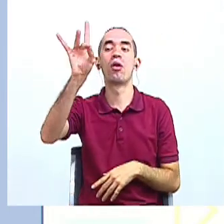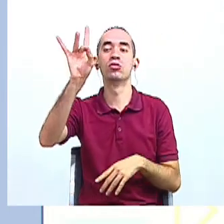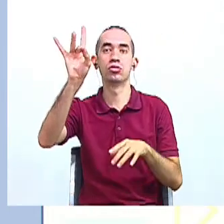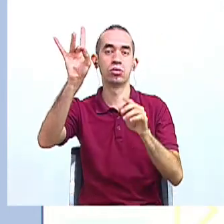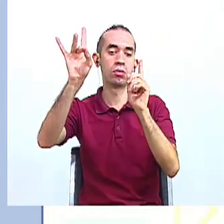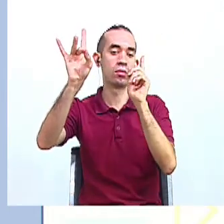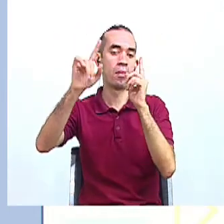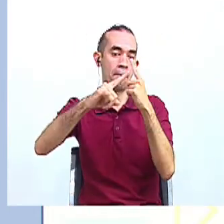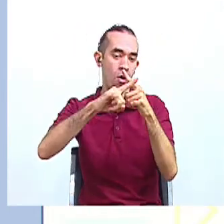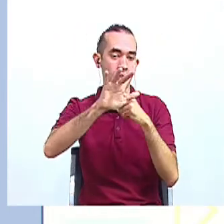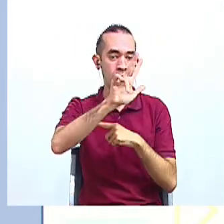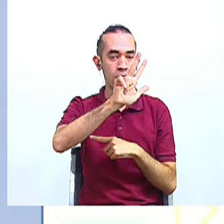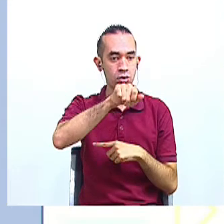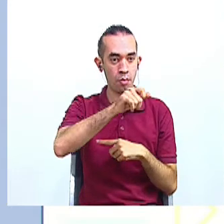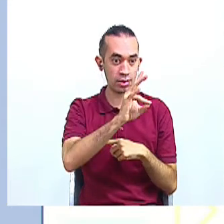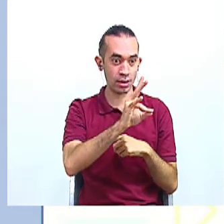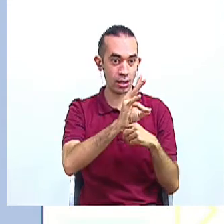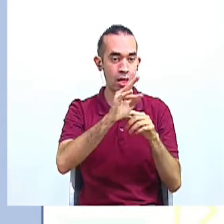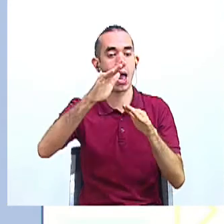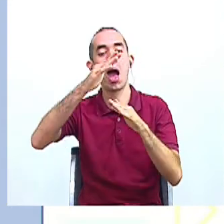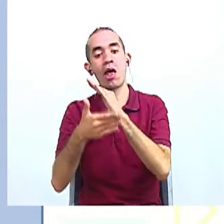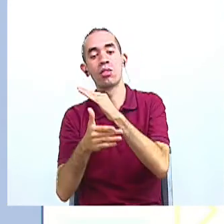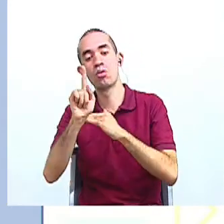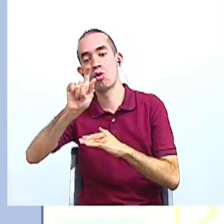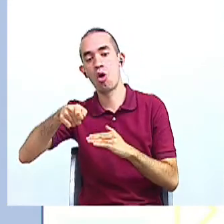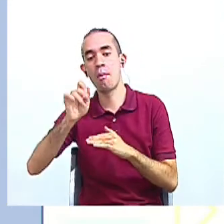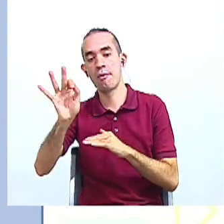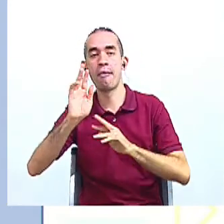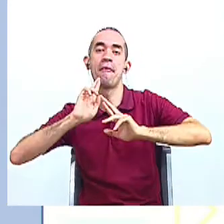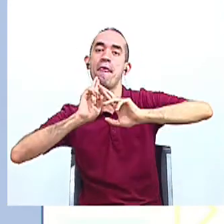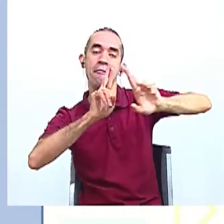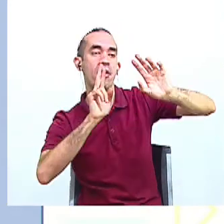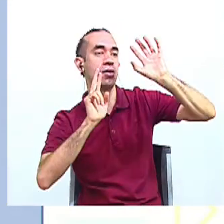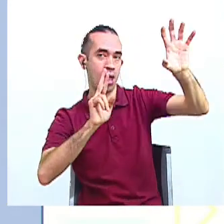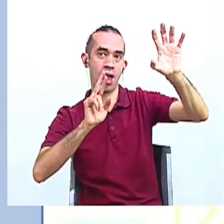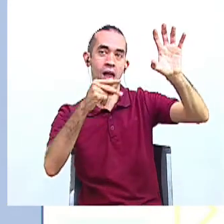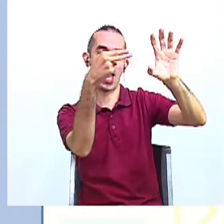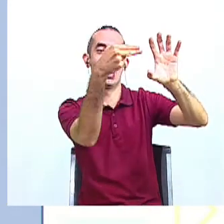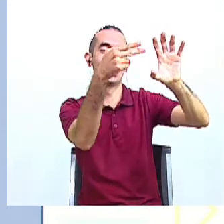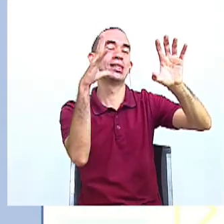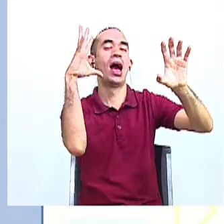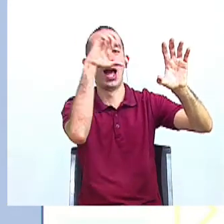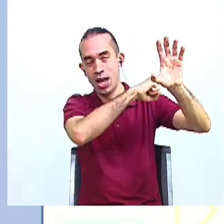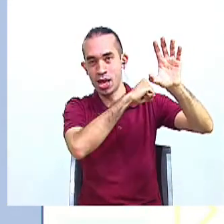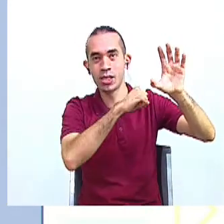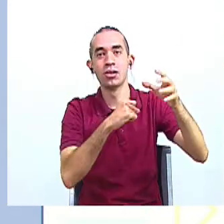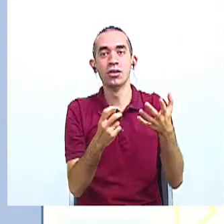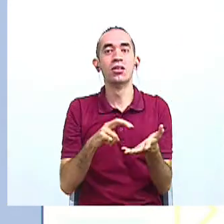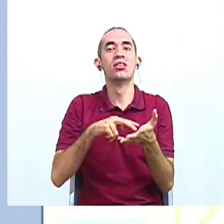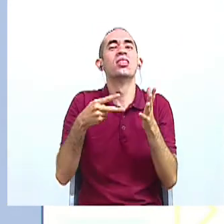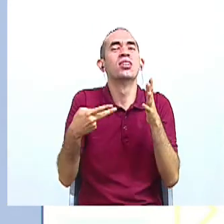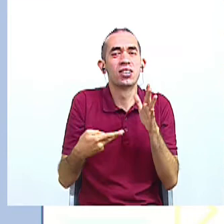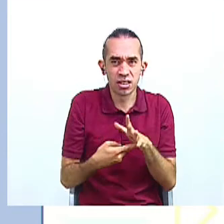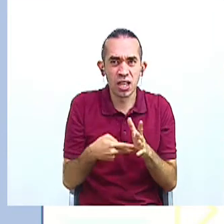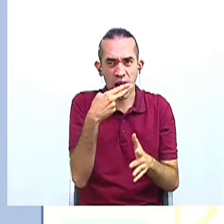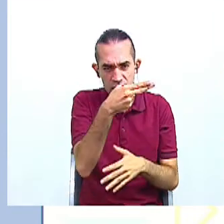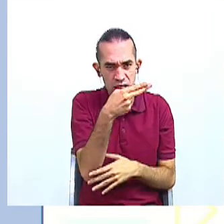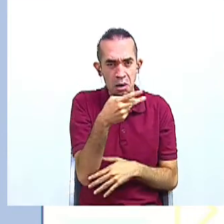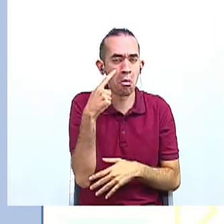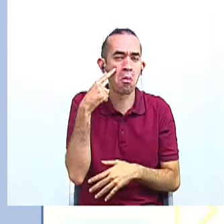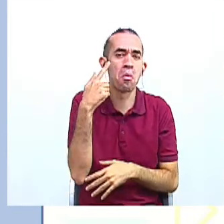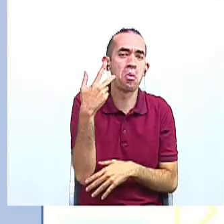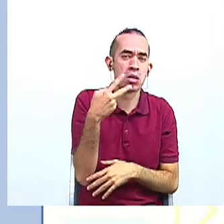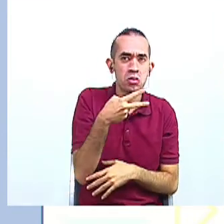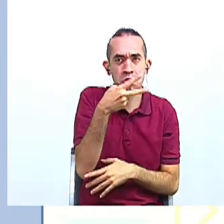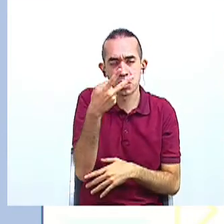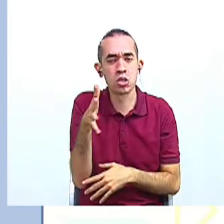3,7. Dividimos entre 1,9 y entonces el resultado para esa altura